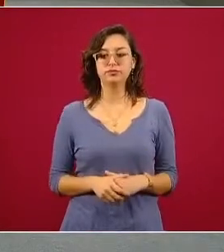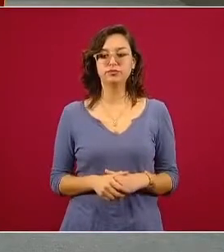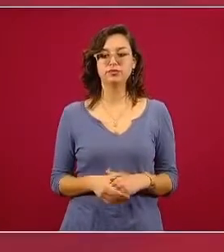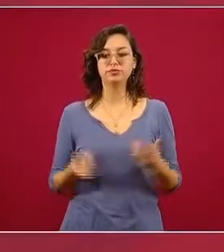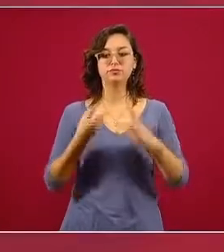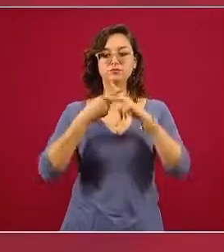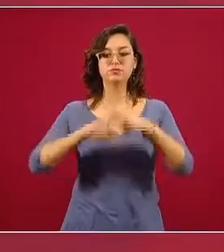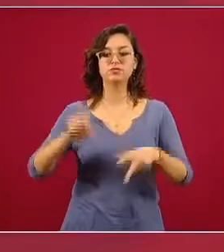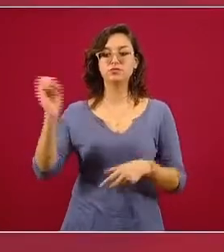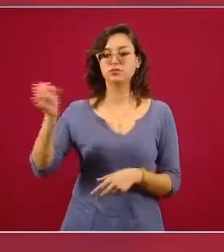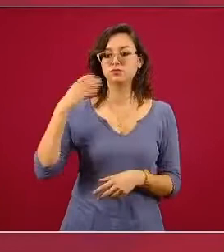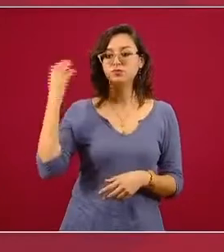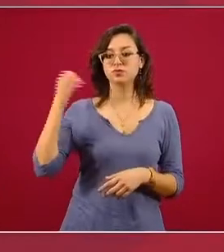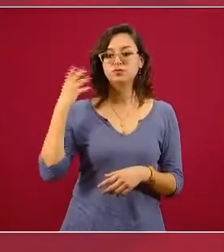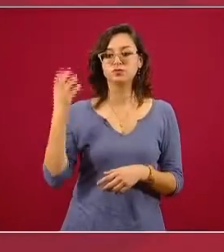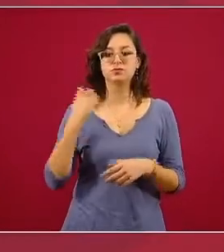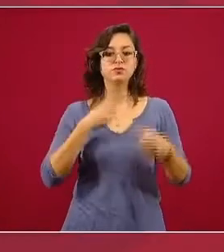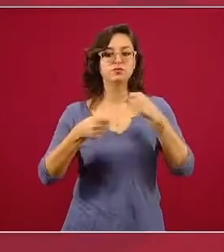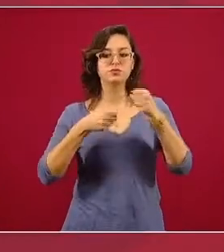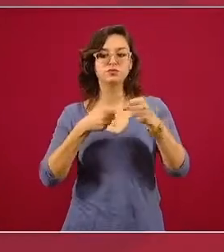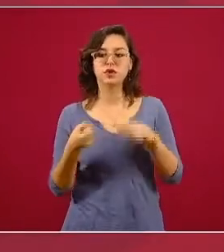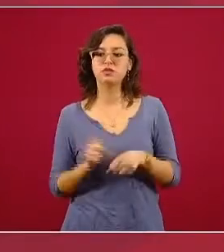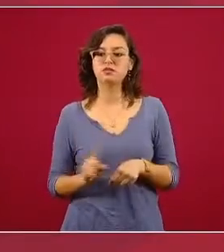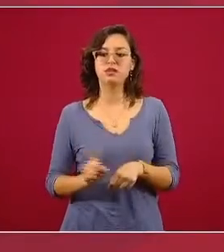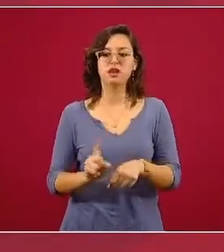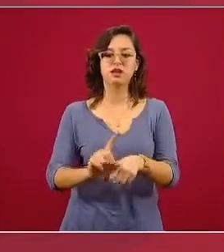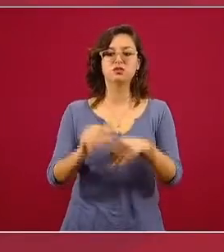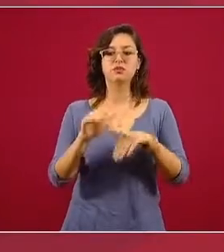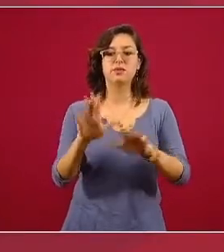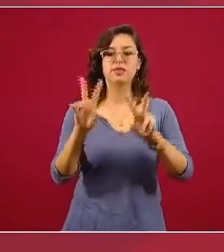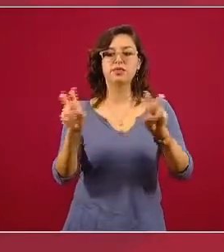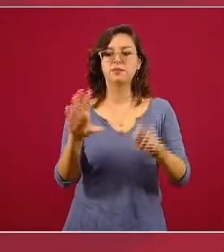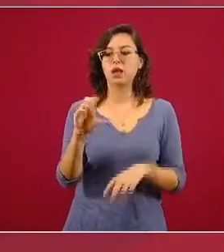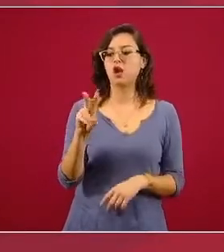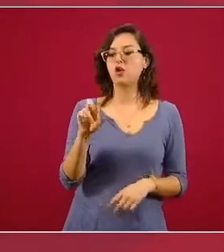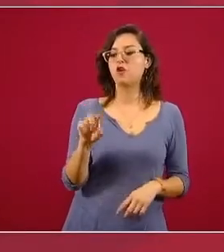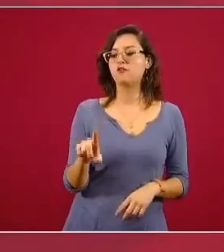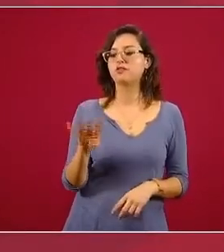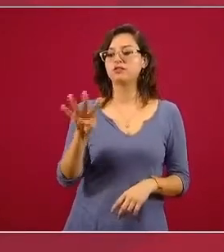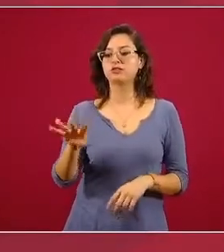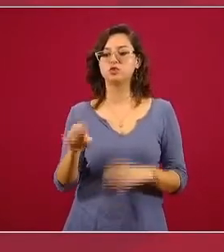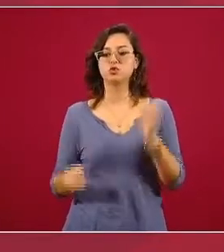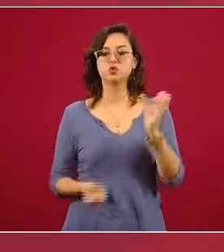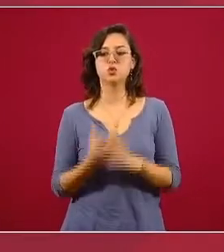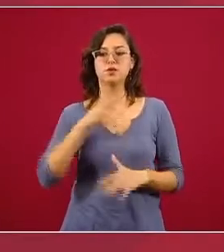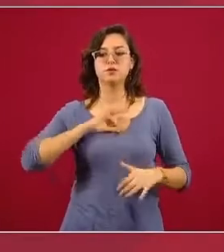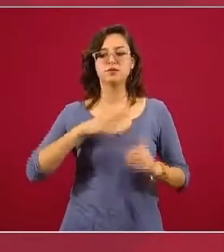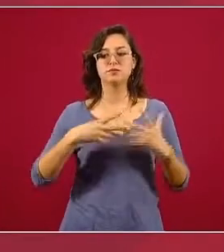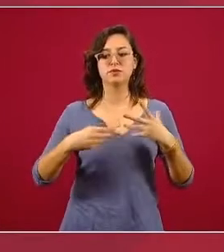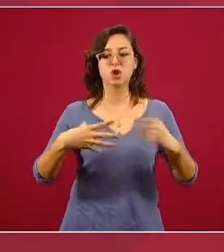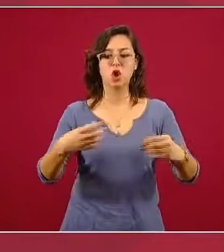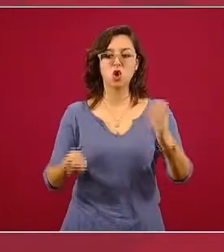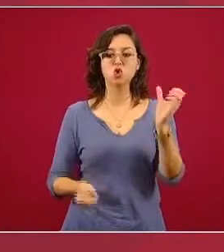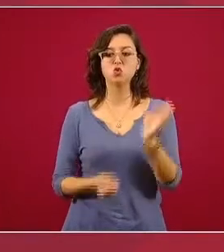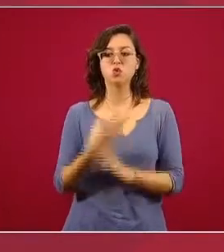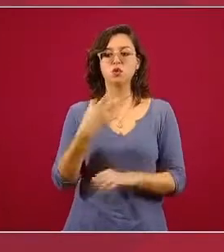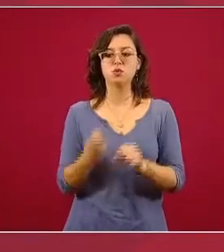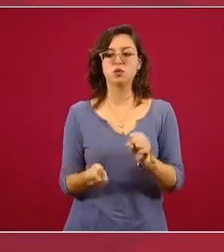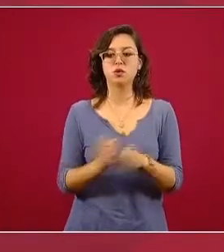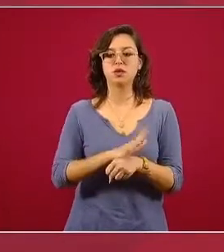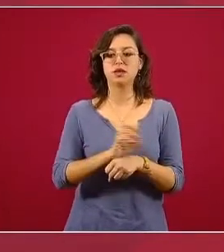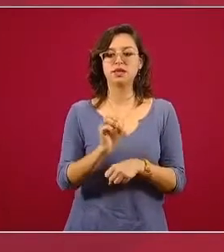Vamos a iniciar la conferencia de prensa diaria sobre COVID-19, la nueva pandemia causada por el nuevo